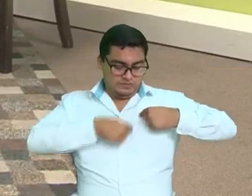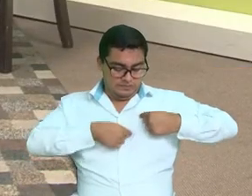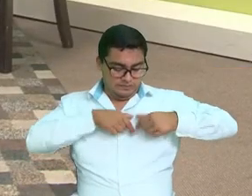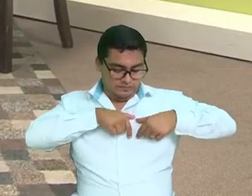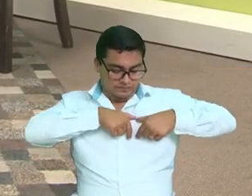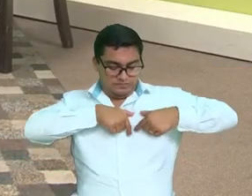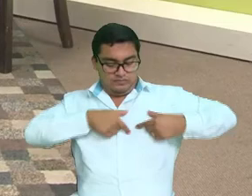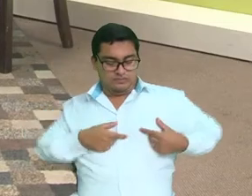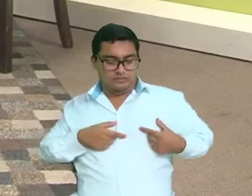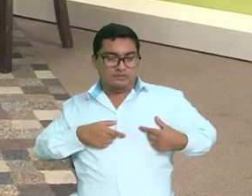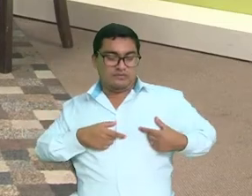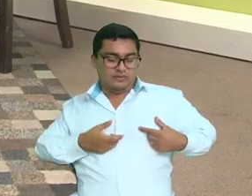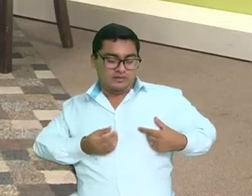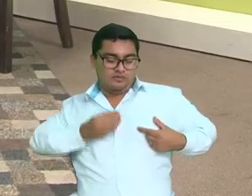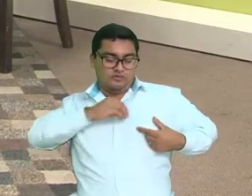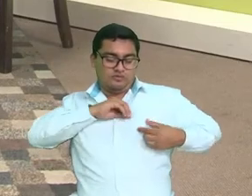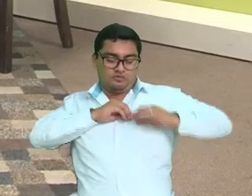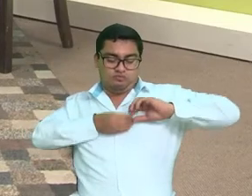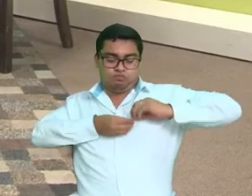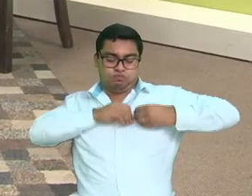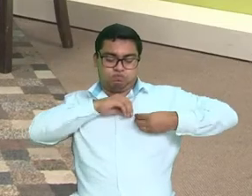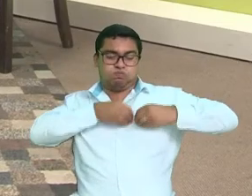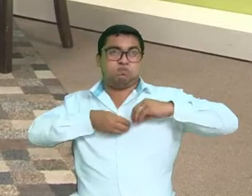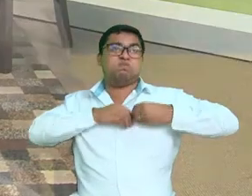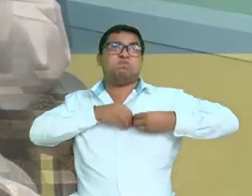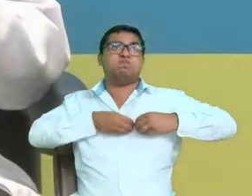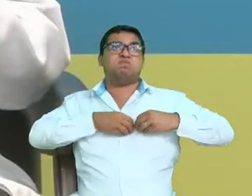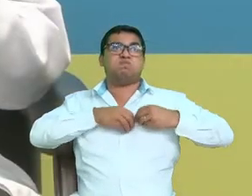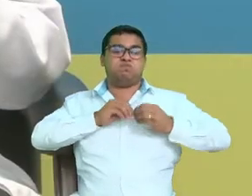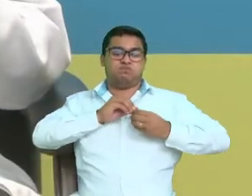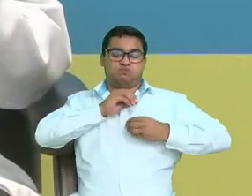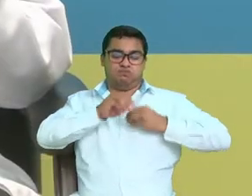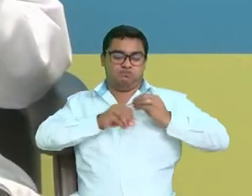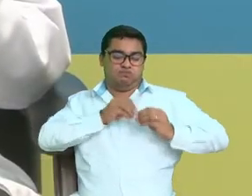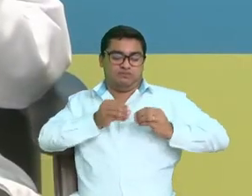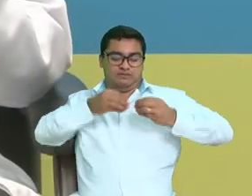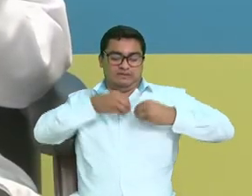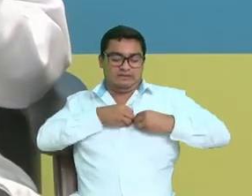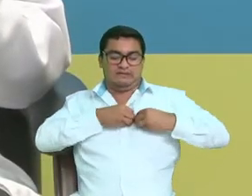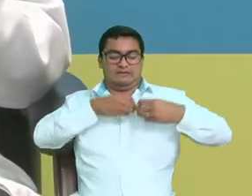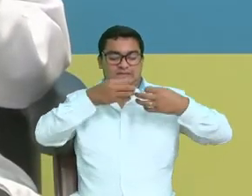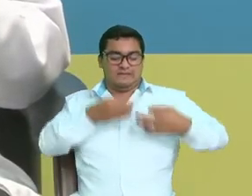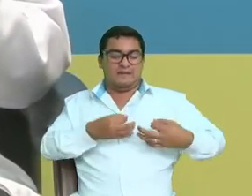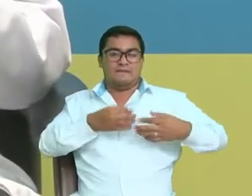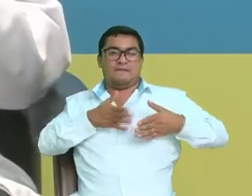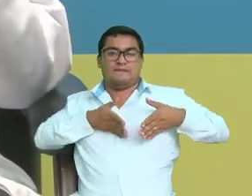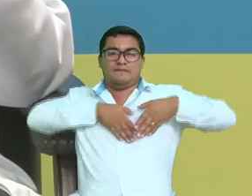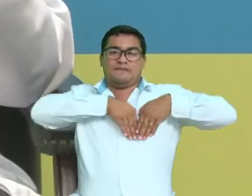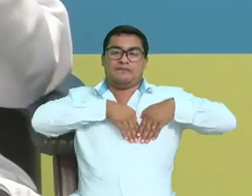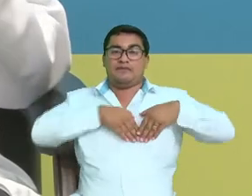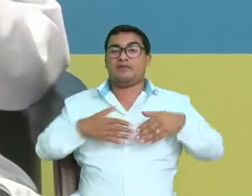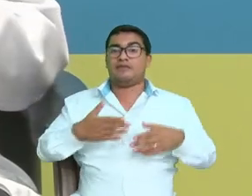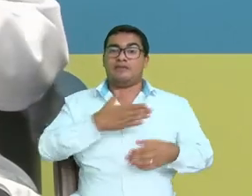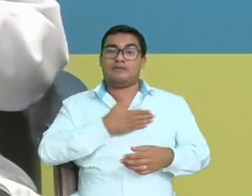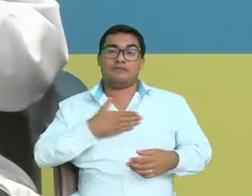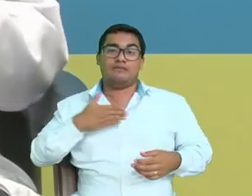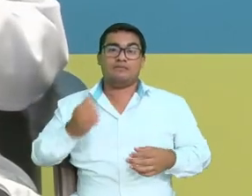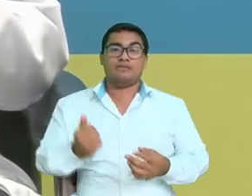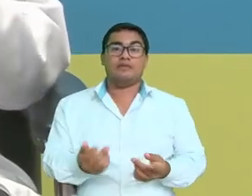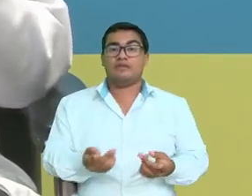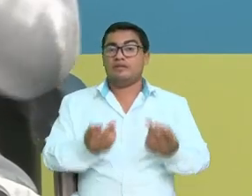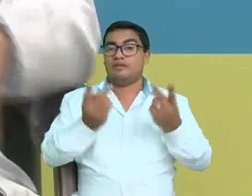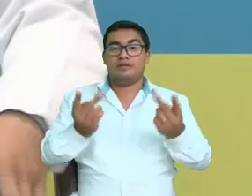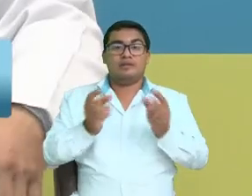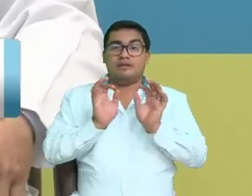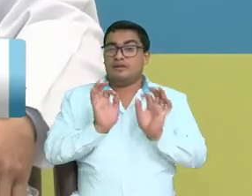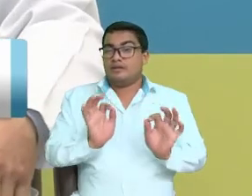una intervención quirúrgica. Una intervención quirúrgica para corregir el defecto, y después de eso los niños mejoran su calidad de vida.